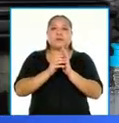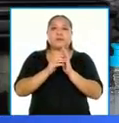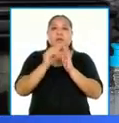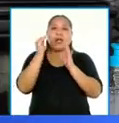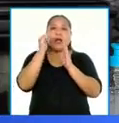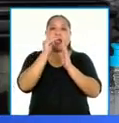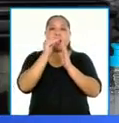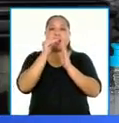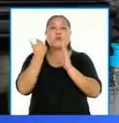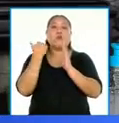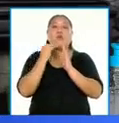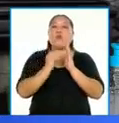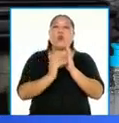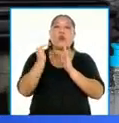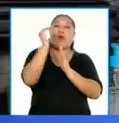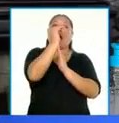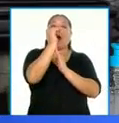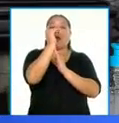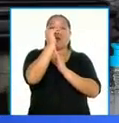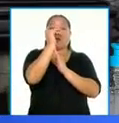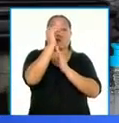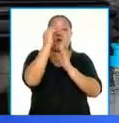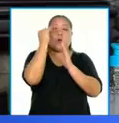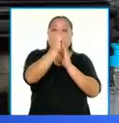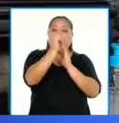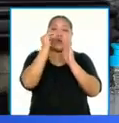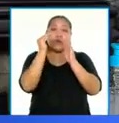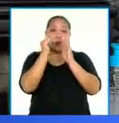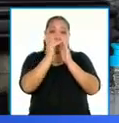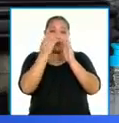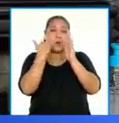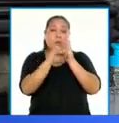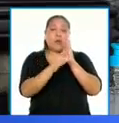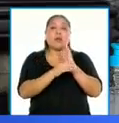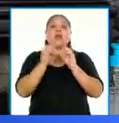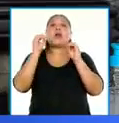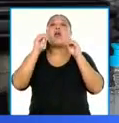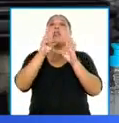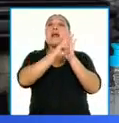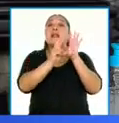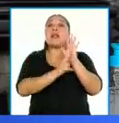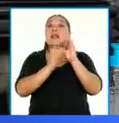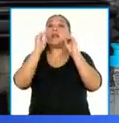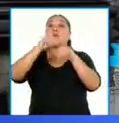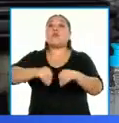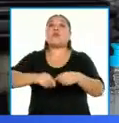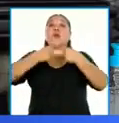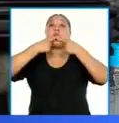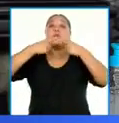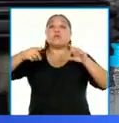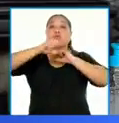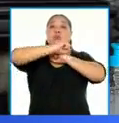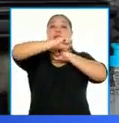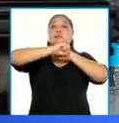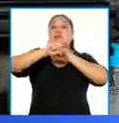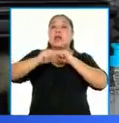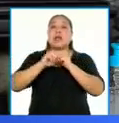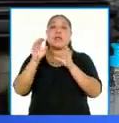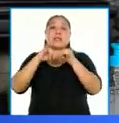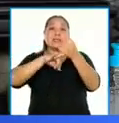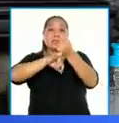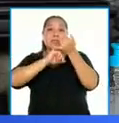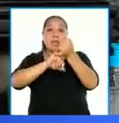riesgo muy alto, va a salir publicada el día sábado, ¿no? Para precisamente tener la oportunidad de que las